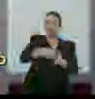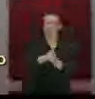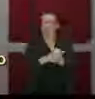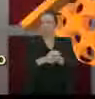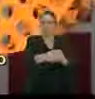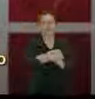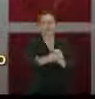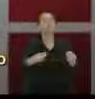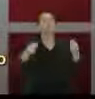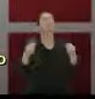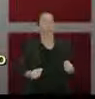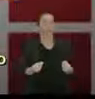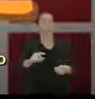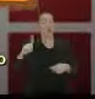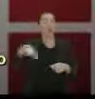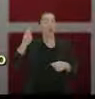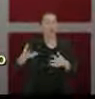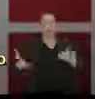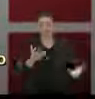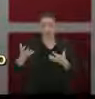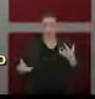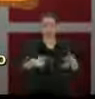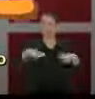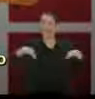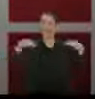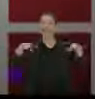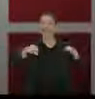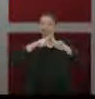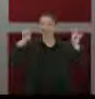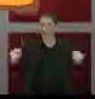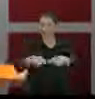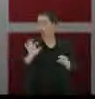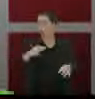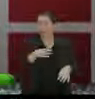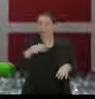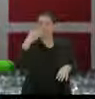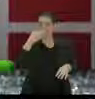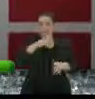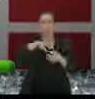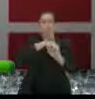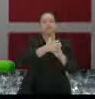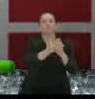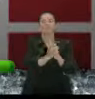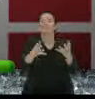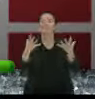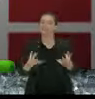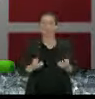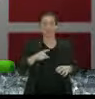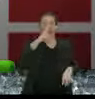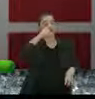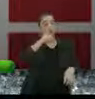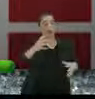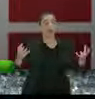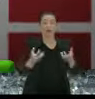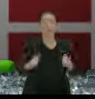Lavad las frutas y las verduras bajo un chorro de agua cuando vayáis a consumirlas, a cortarlas o a cocinarlas. Y luego secadlas con un